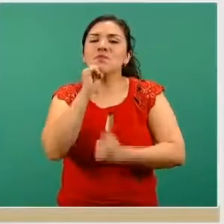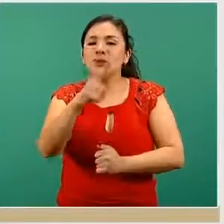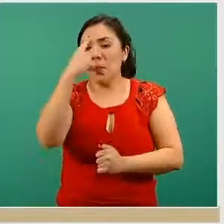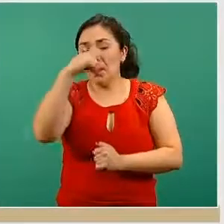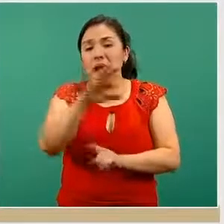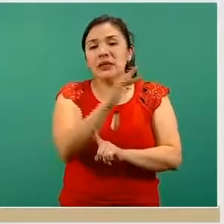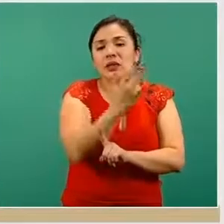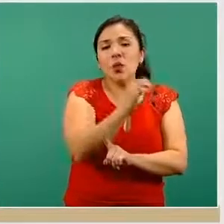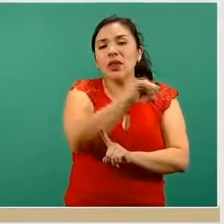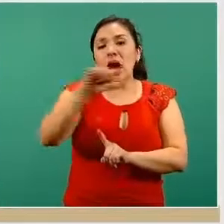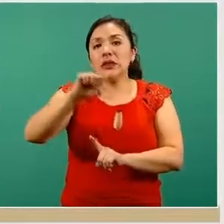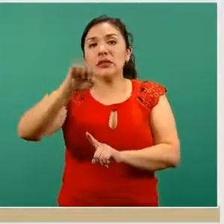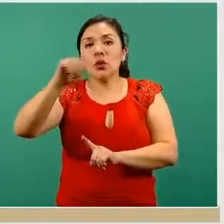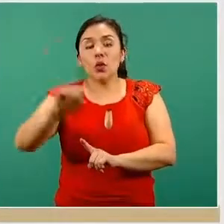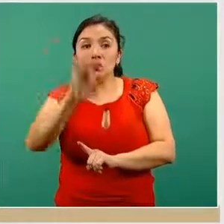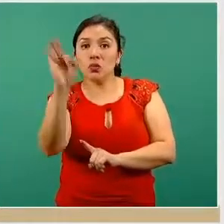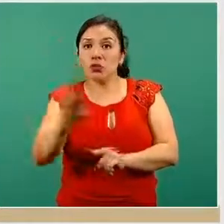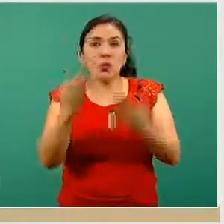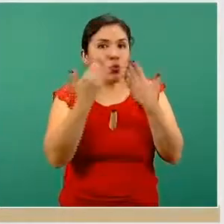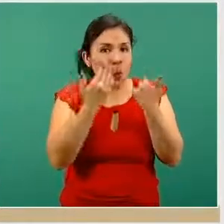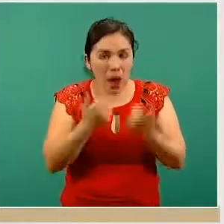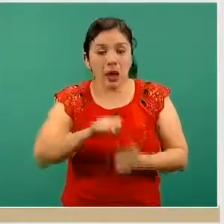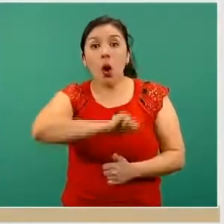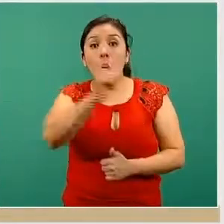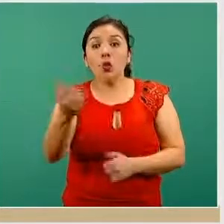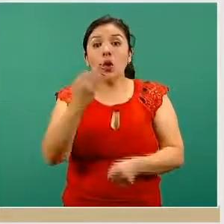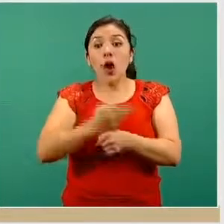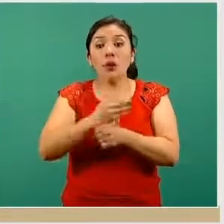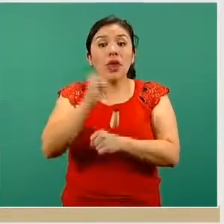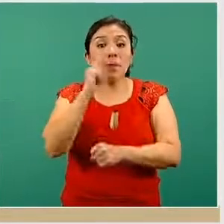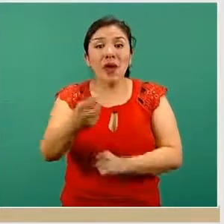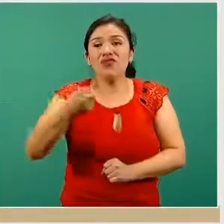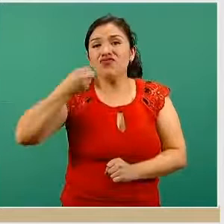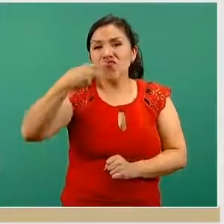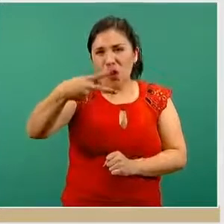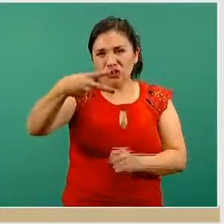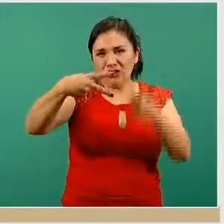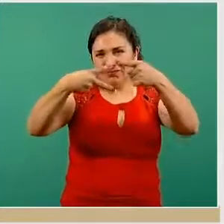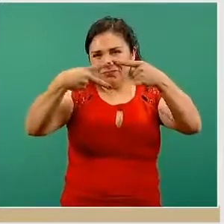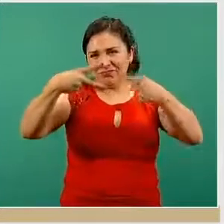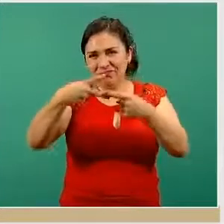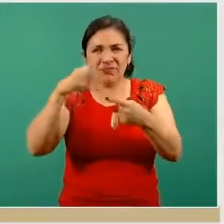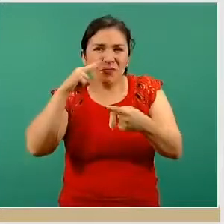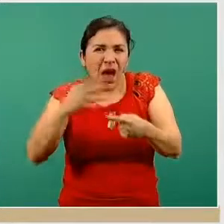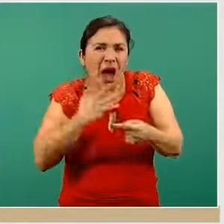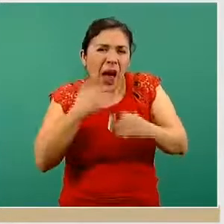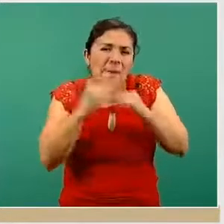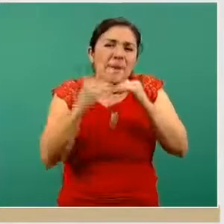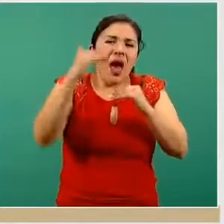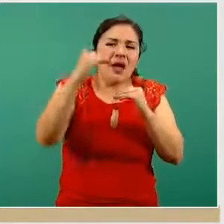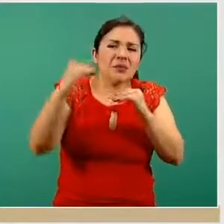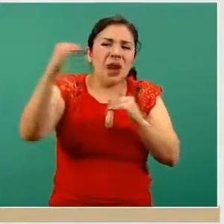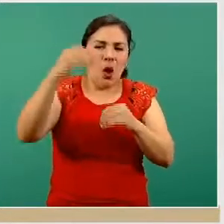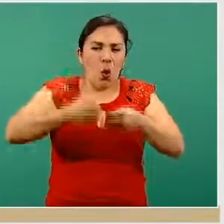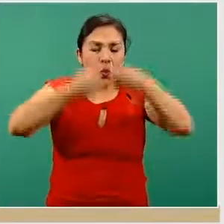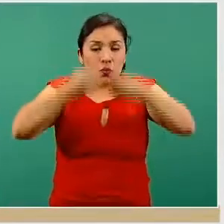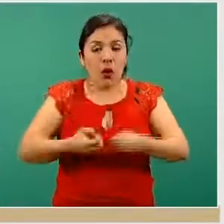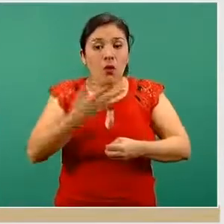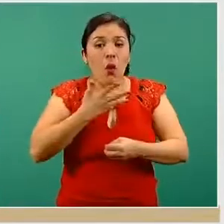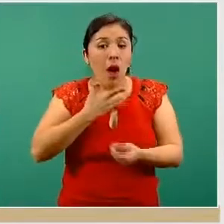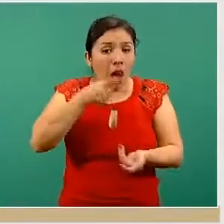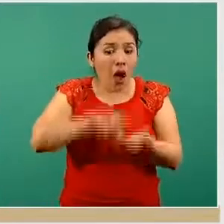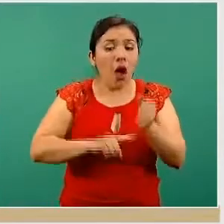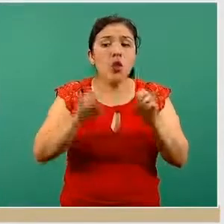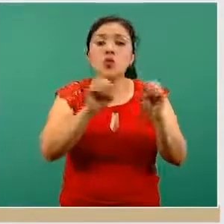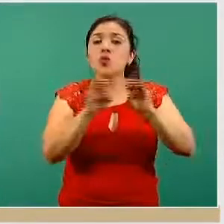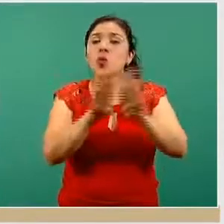50 a 69%. Actualmente estos dos rangos, que son los que presentarían en un momento de entidades con mayor ocupación, afortunadamente se